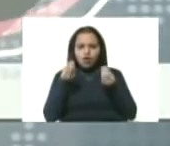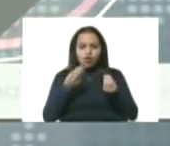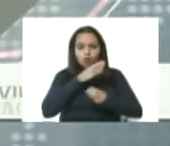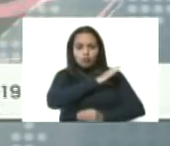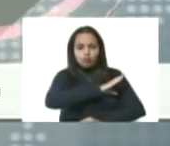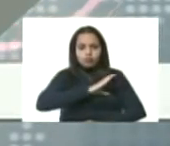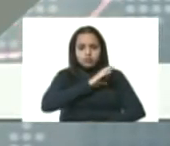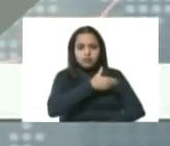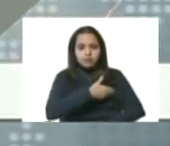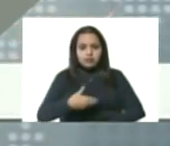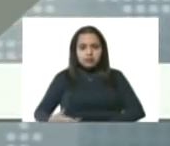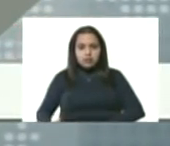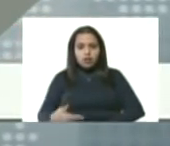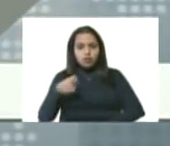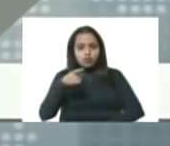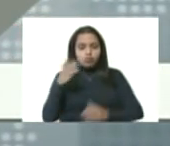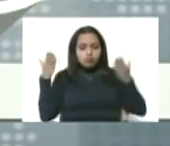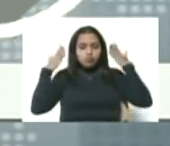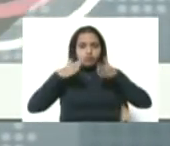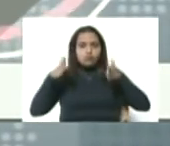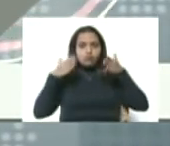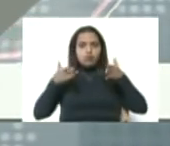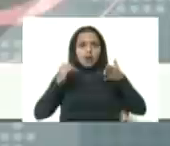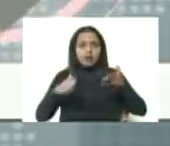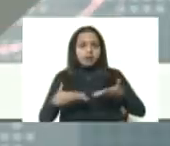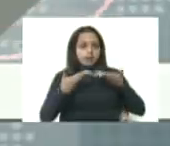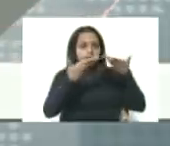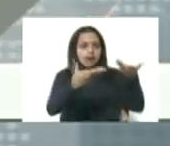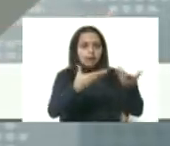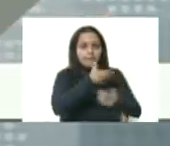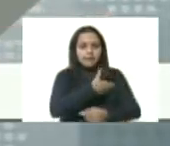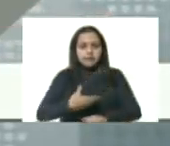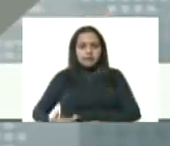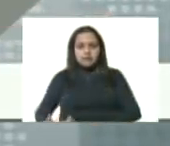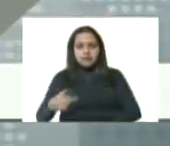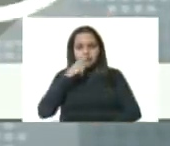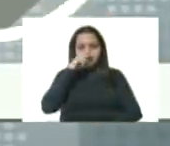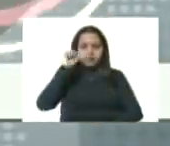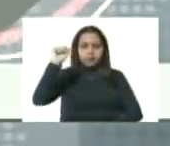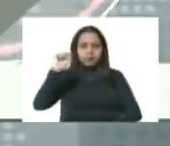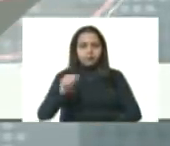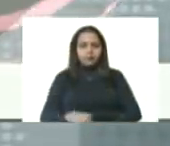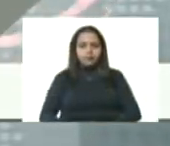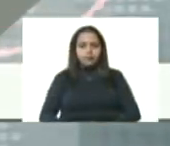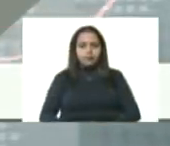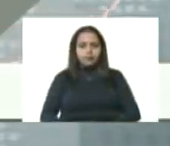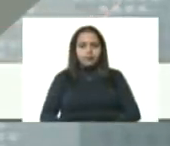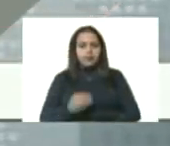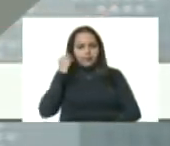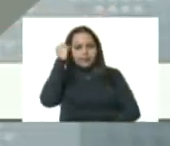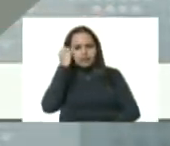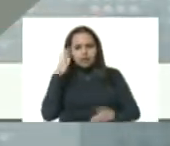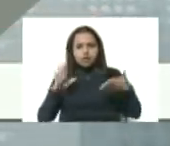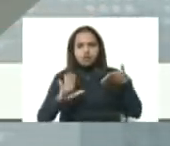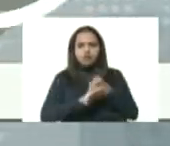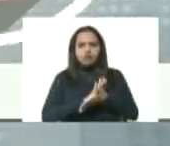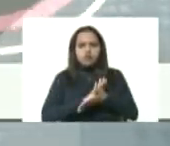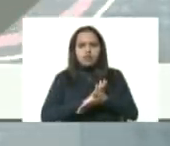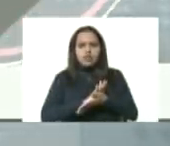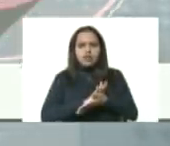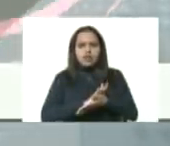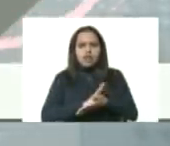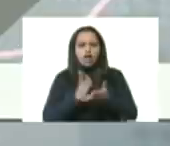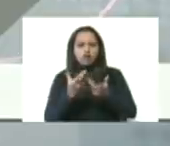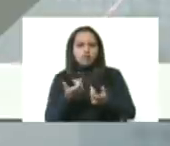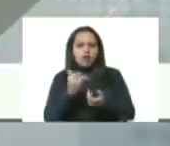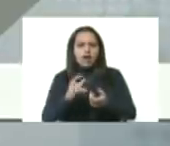Presidencial una recomendación que hemos elevado al presidente de la República, en consideración del crecimiento